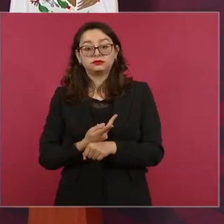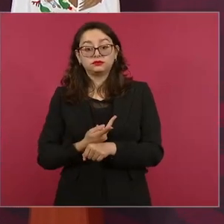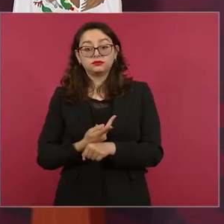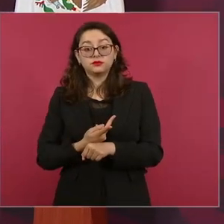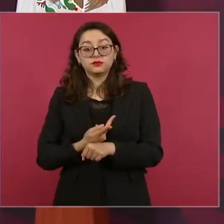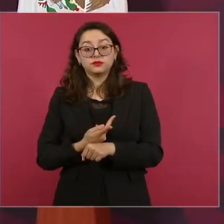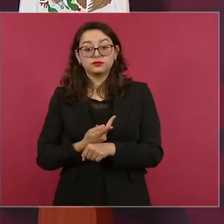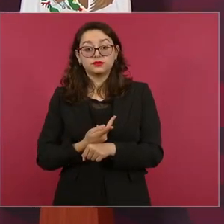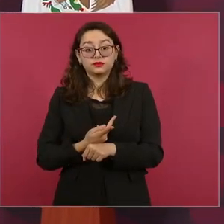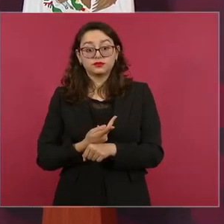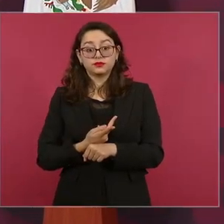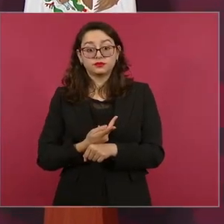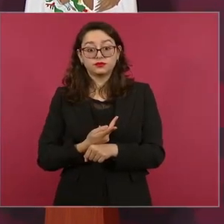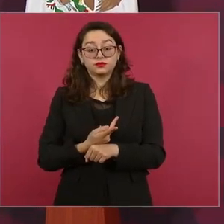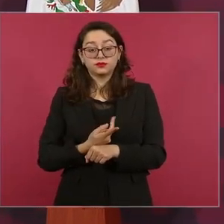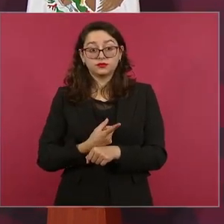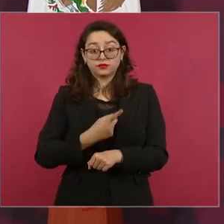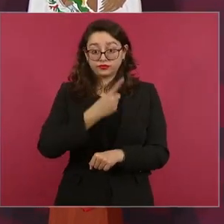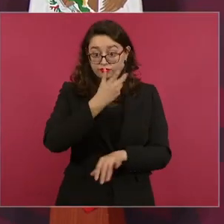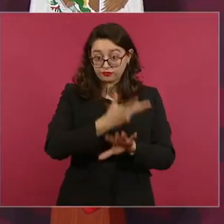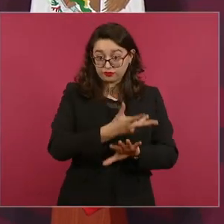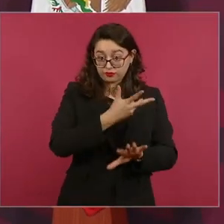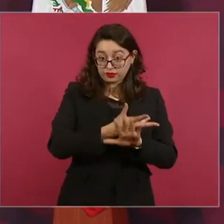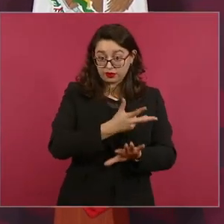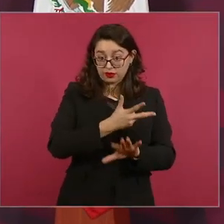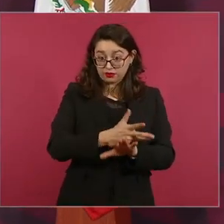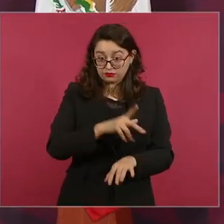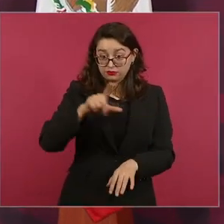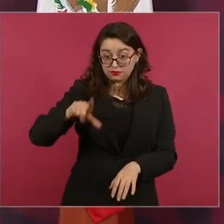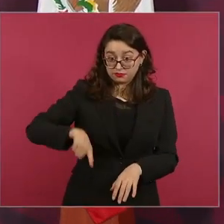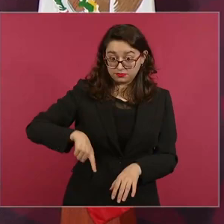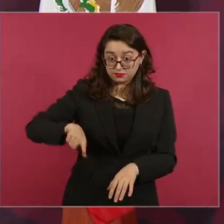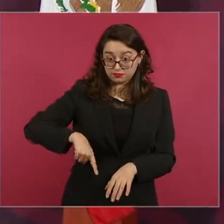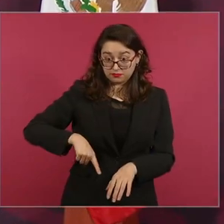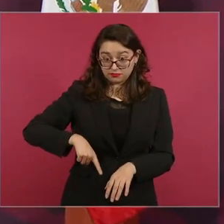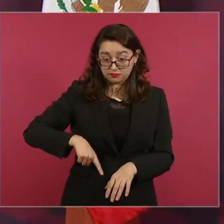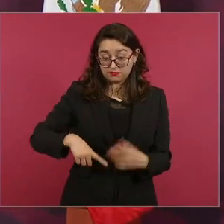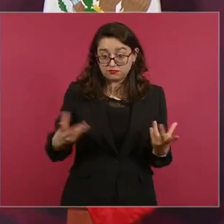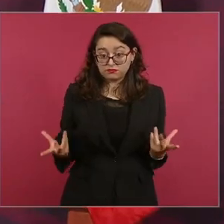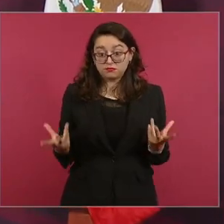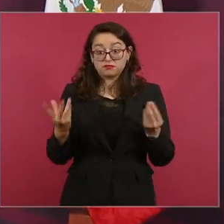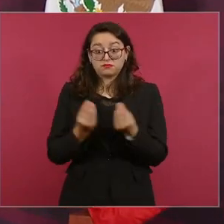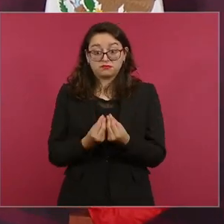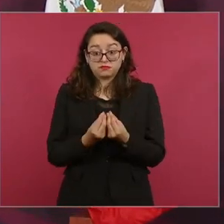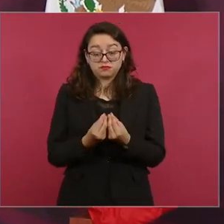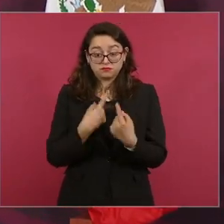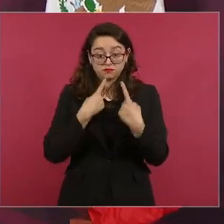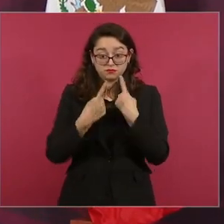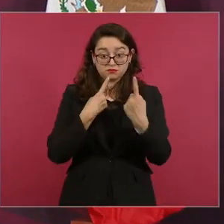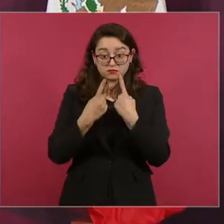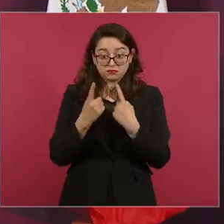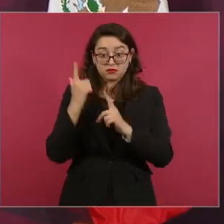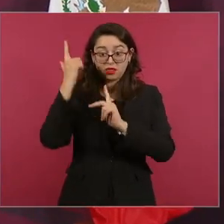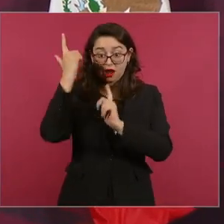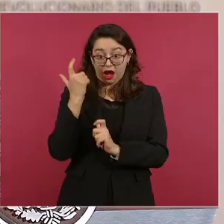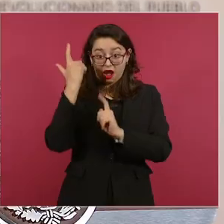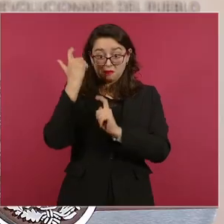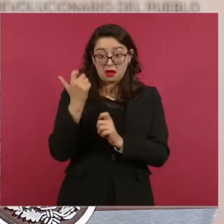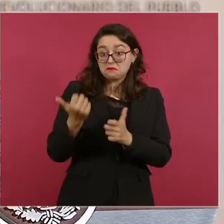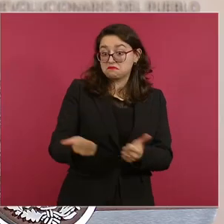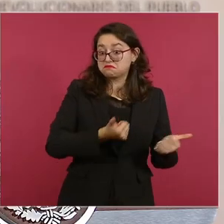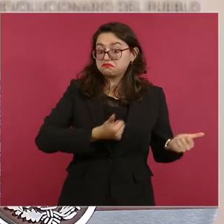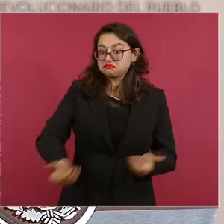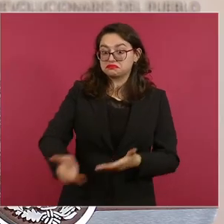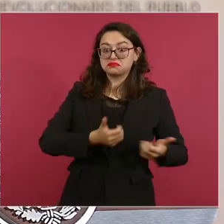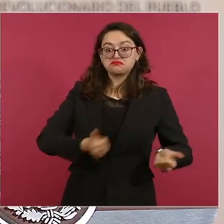era un gobierno demócrata, fue cuando se creó lo de el operativo este rápido y